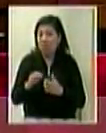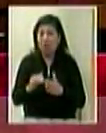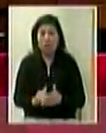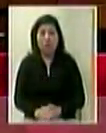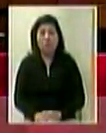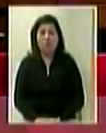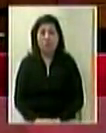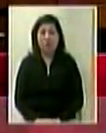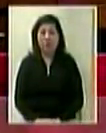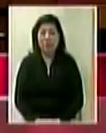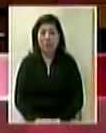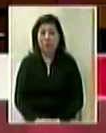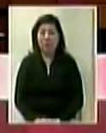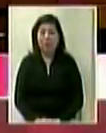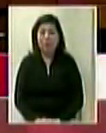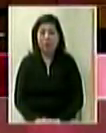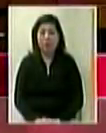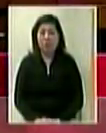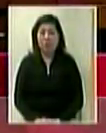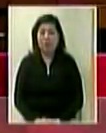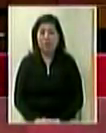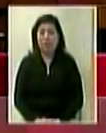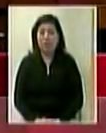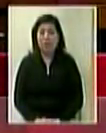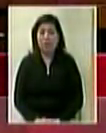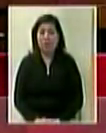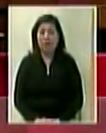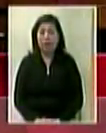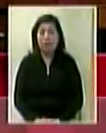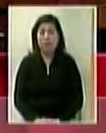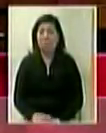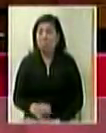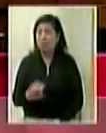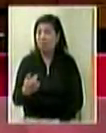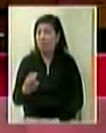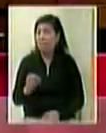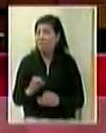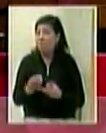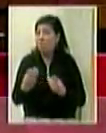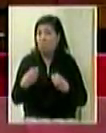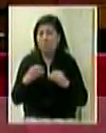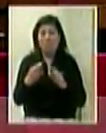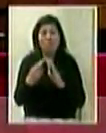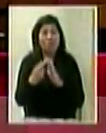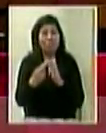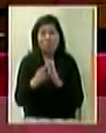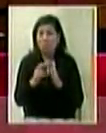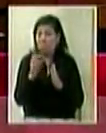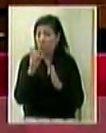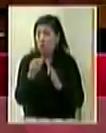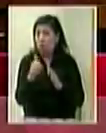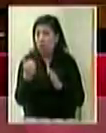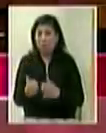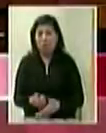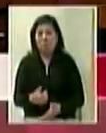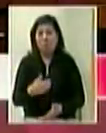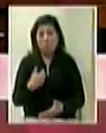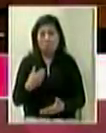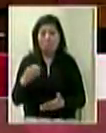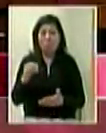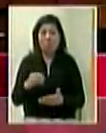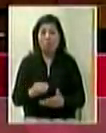esa esa orientación a sus alumnos Por qué los padres de familia que no cumplen esos requisitos no buscan un colegio donde